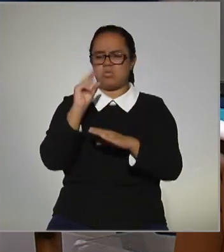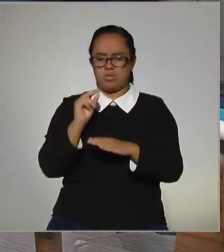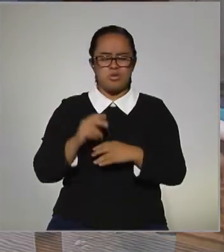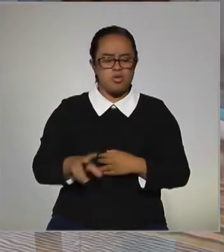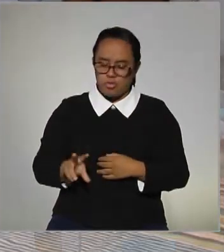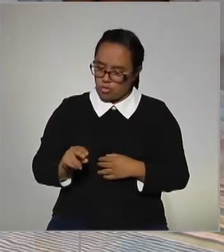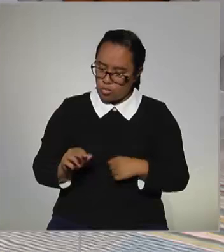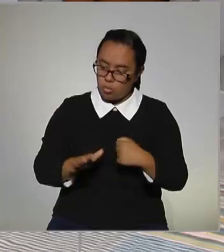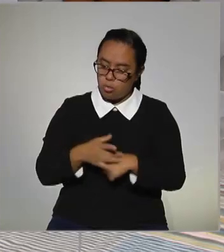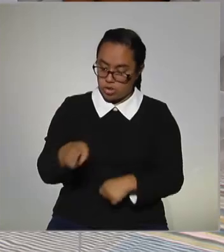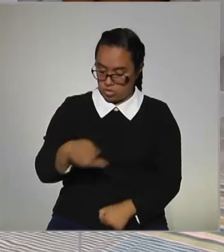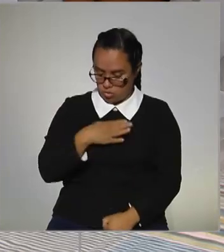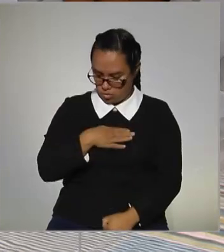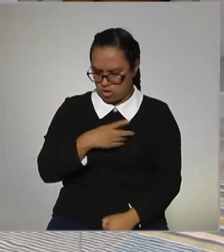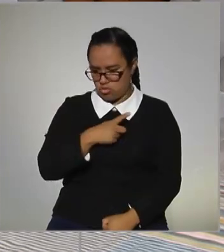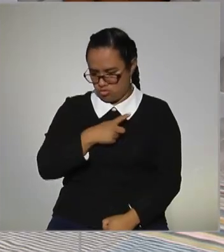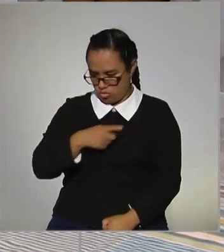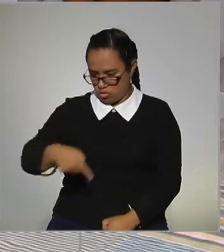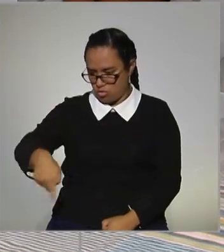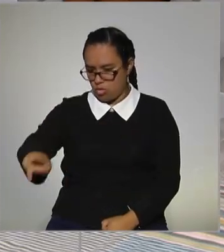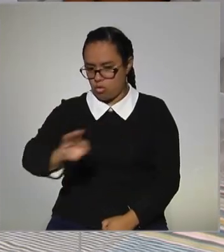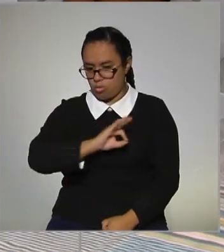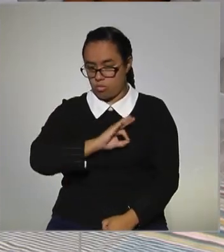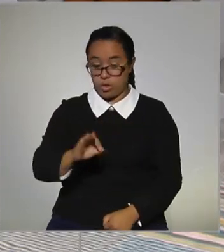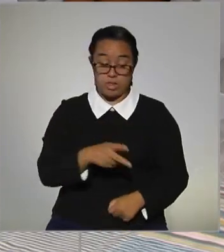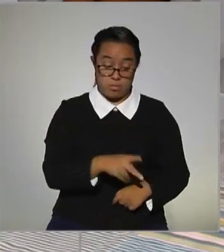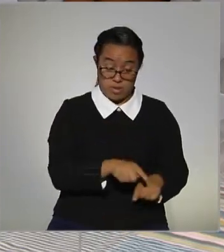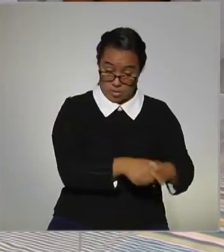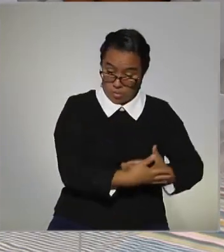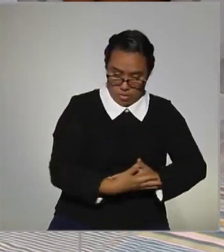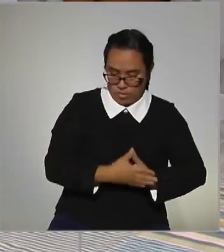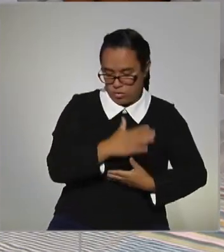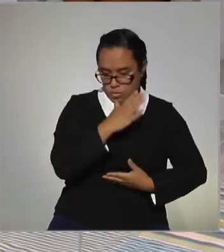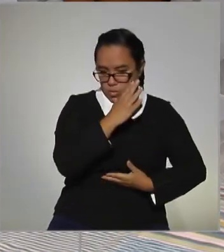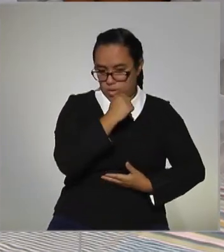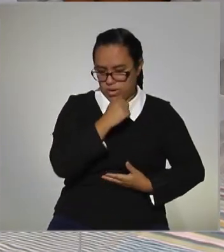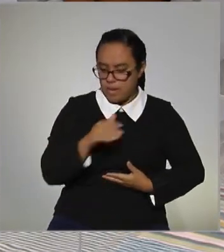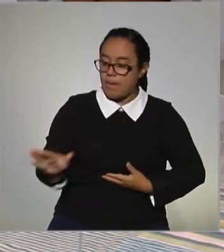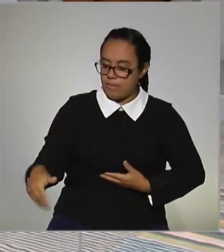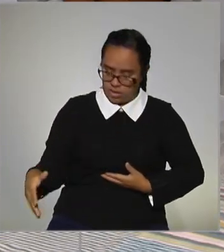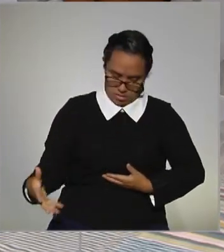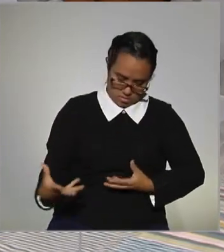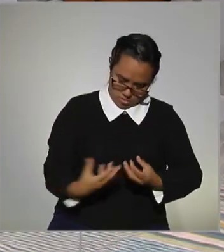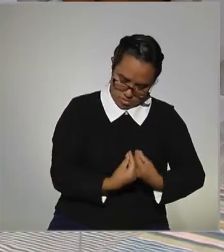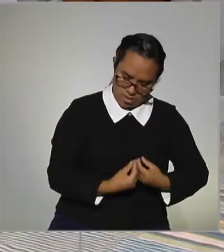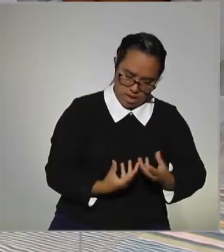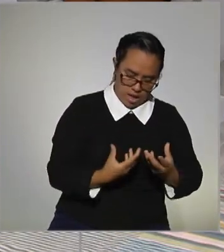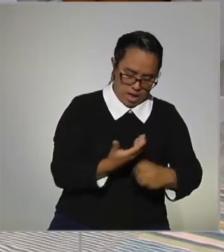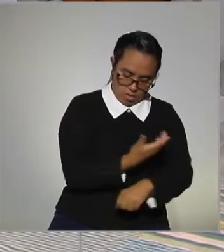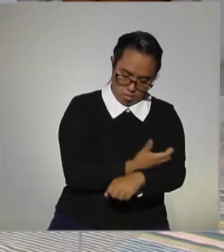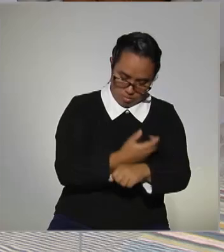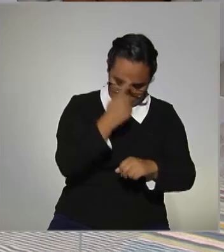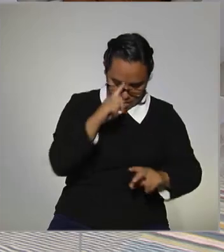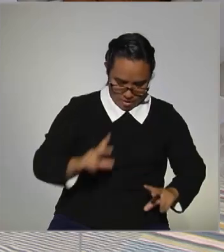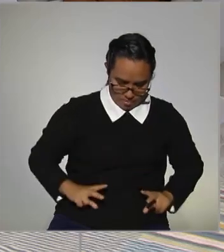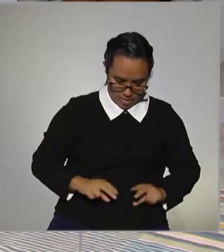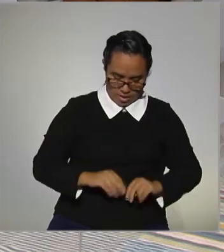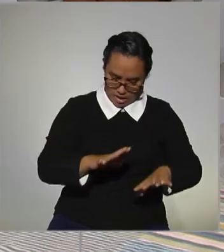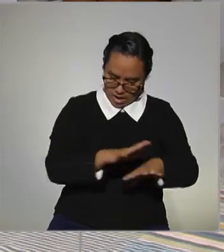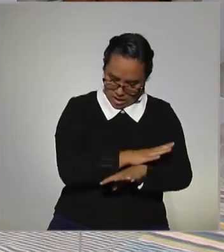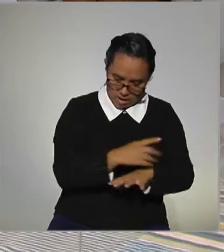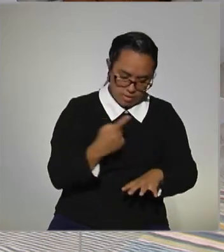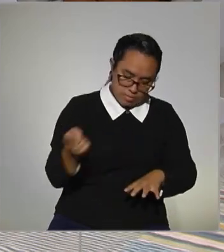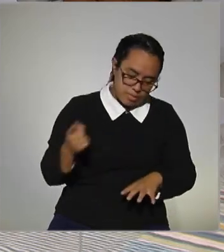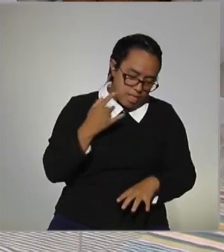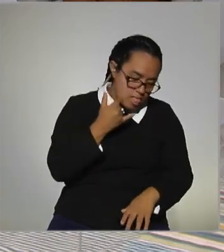tú ya puedes ir al baño solo. Tu hermanito no. Es más, acompáñame, vente, acompáñame, ¿no? No te va a poner a que cambies los